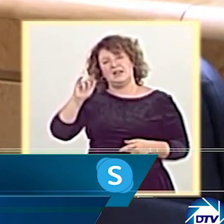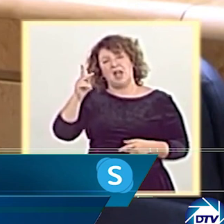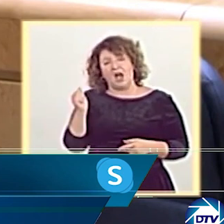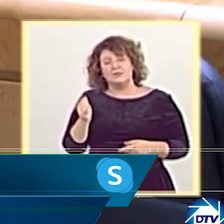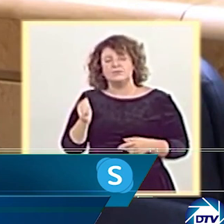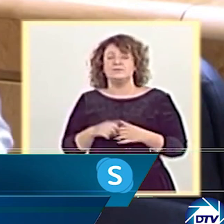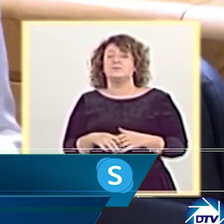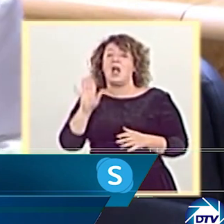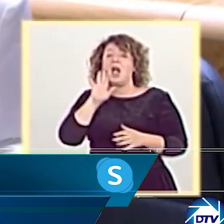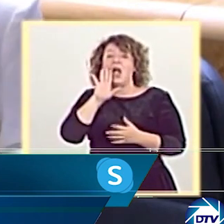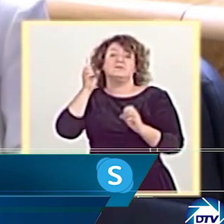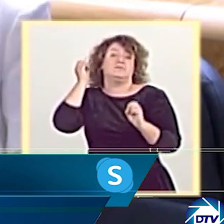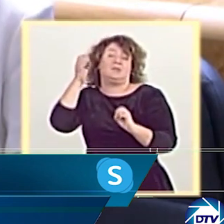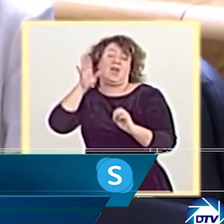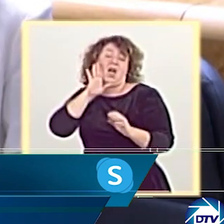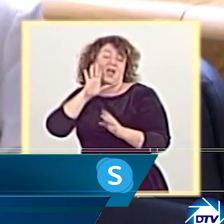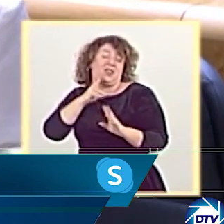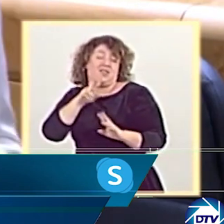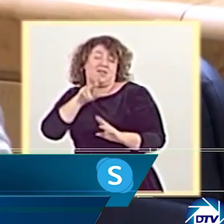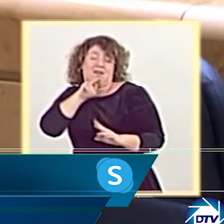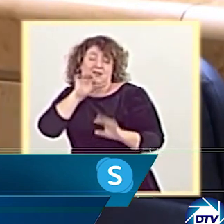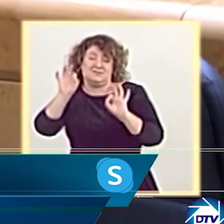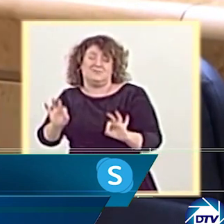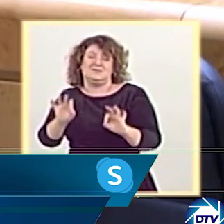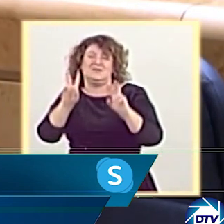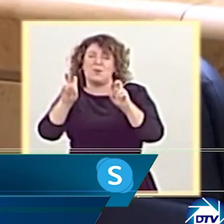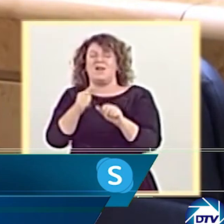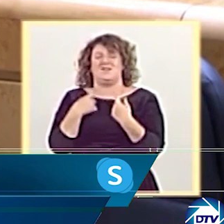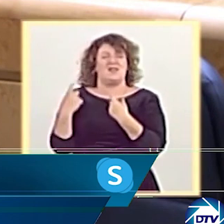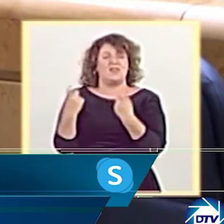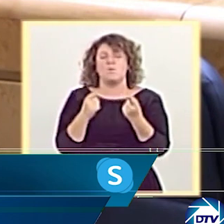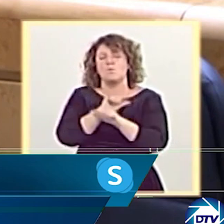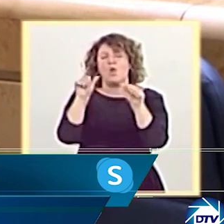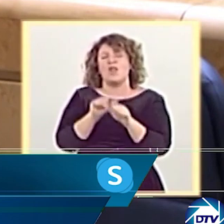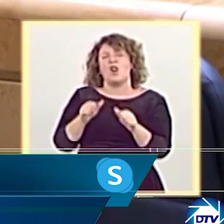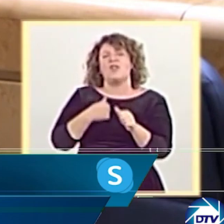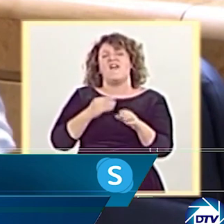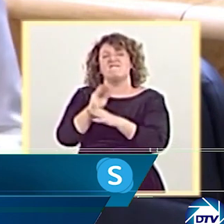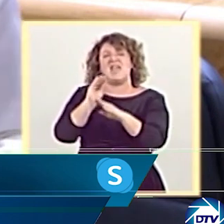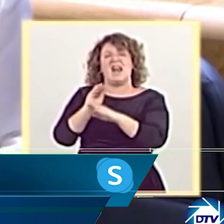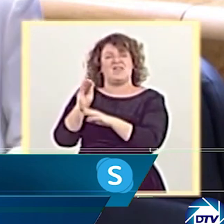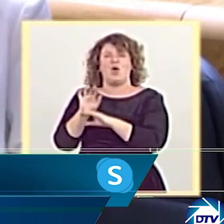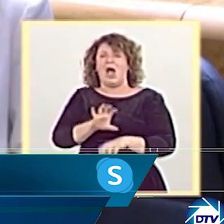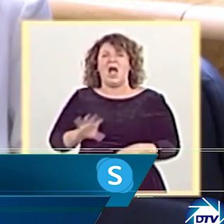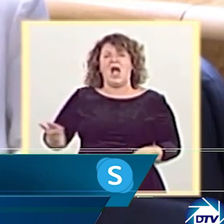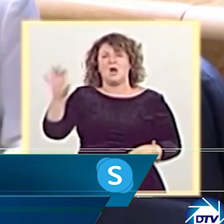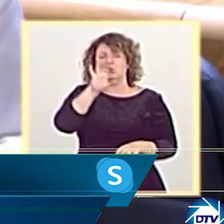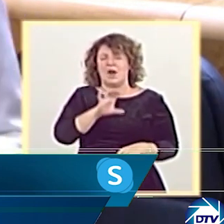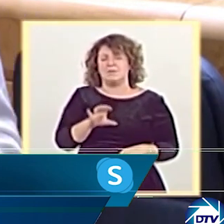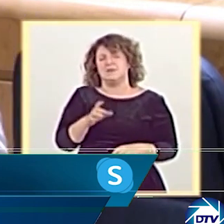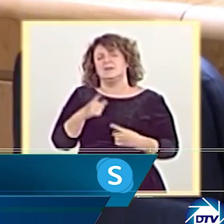Feijóo, soy gallego, y Feijóo es el líder de la oposición que está reivindicando este tipo de políticas de ajuste, ¿cómo no vamos